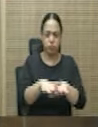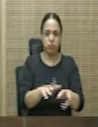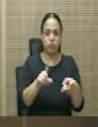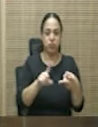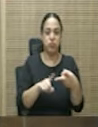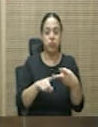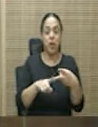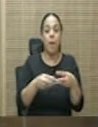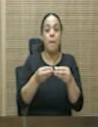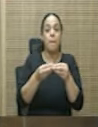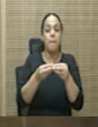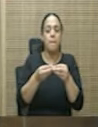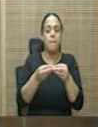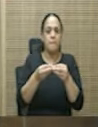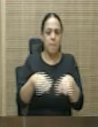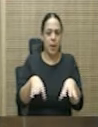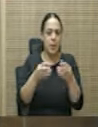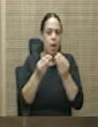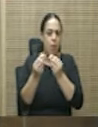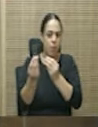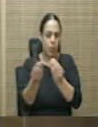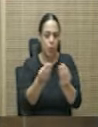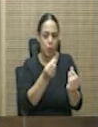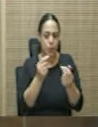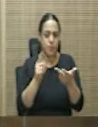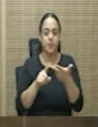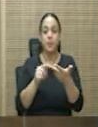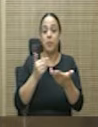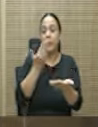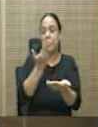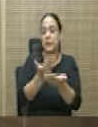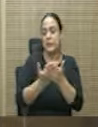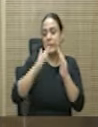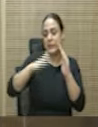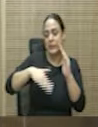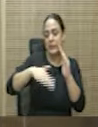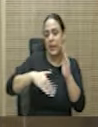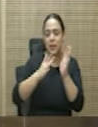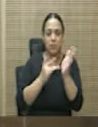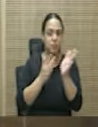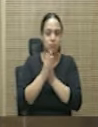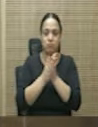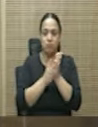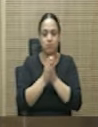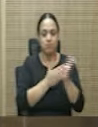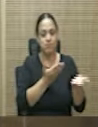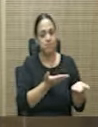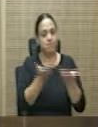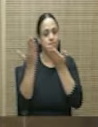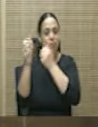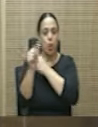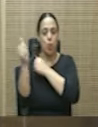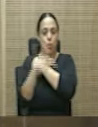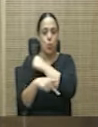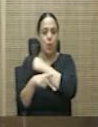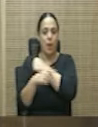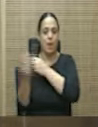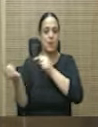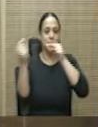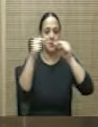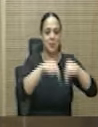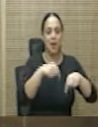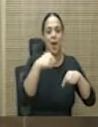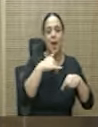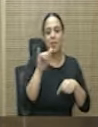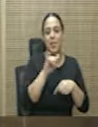mercaderías y producción llegada tardía y desaprovechamiento de exportaciones e importaciones reprogramación